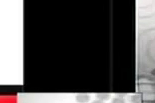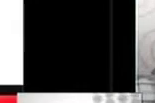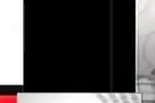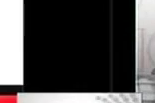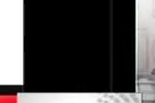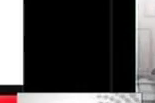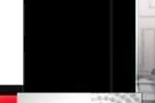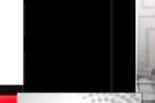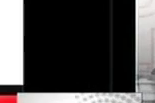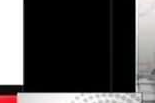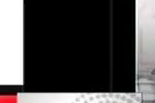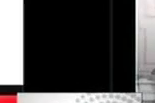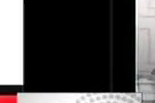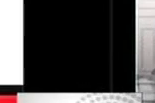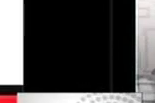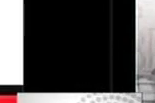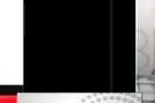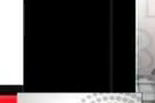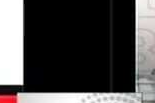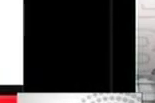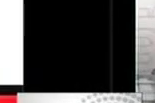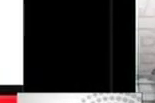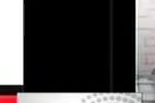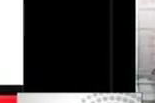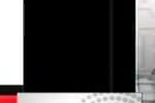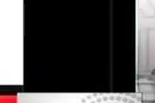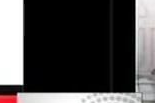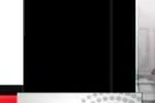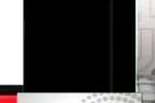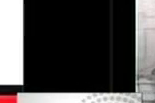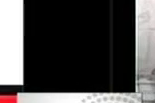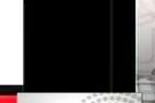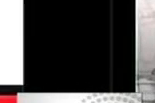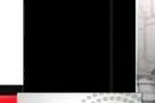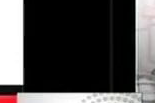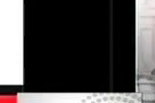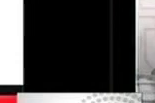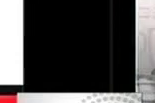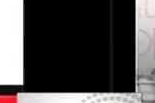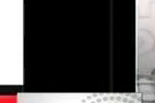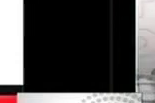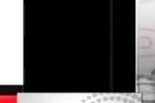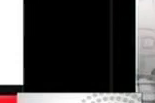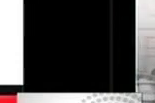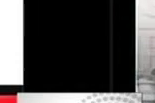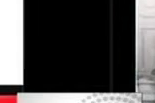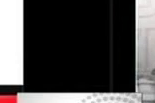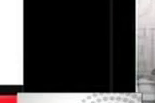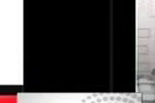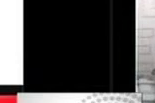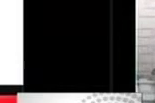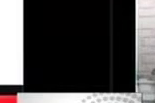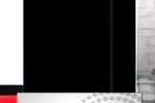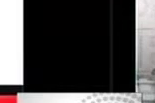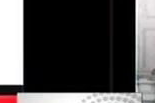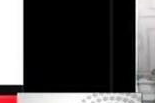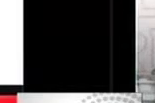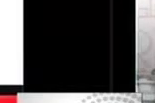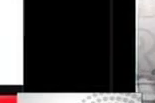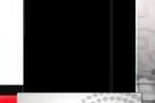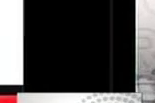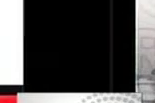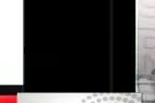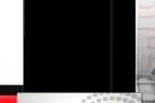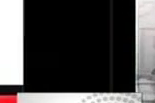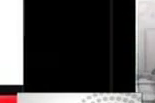referirme a mi caso, como yo, que trabajamos antes de que existiera el Sistema Privado de Pensiones, aportamos al Sistema